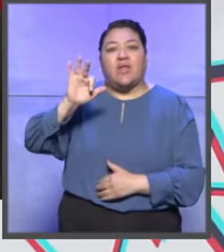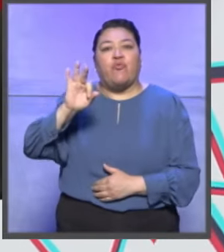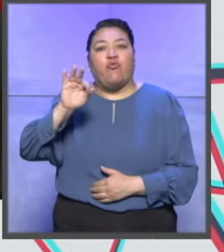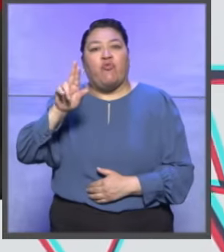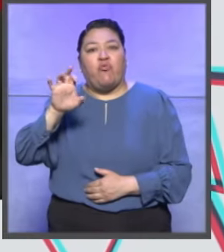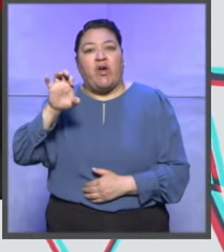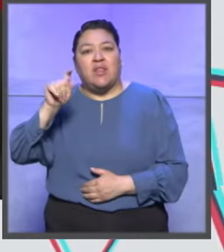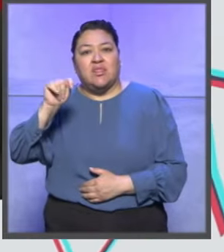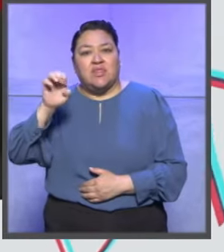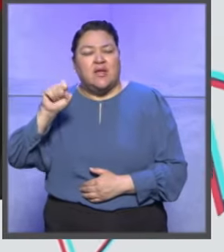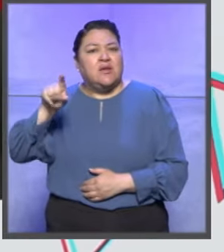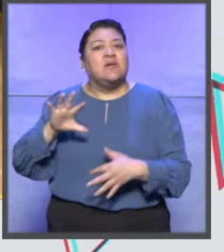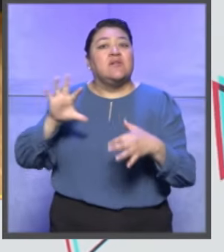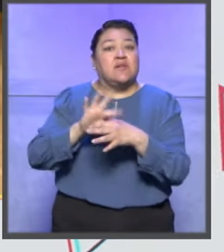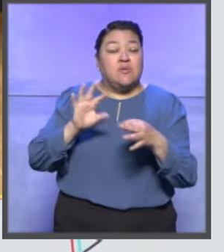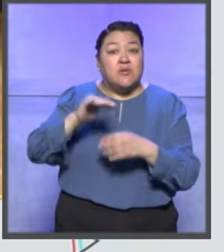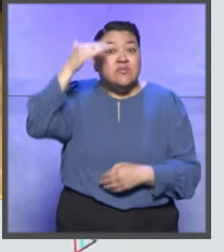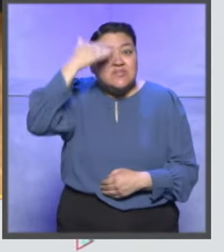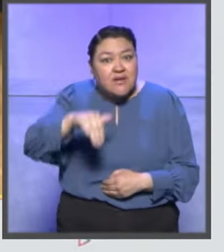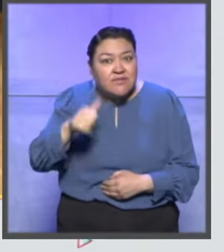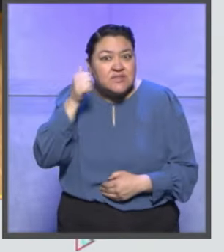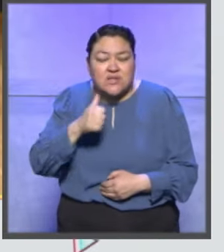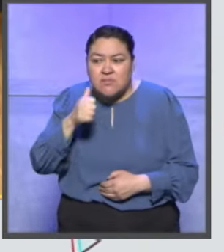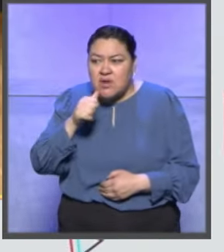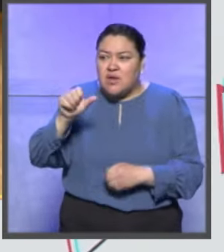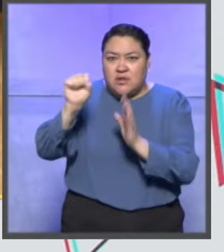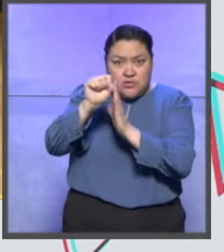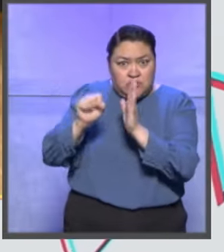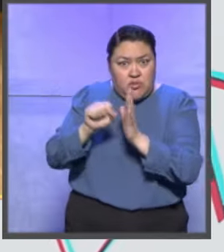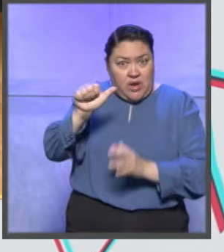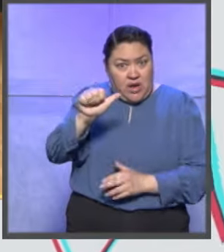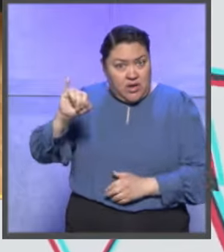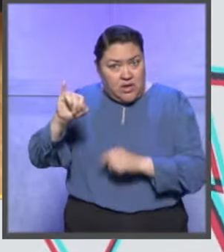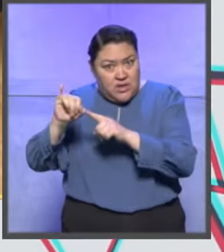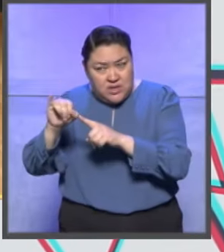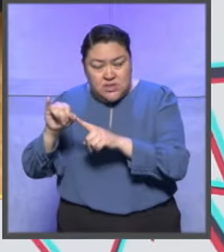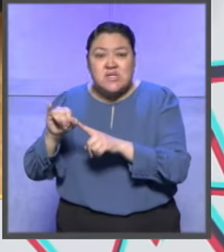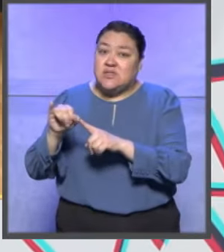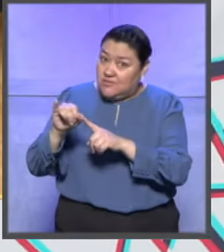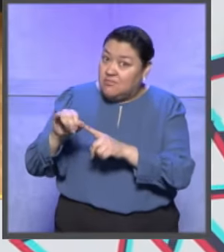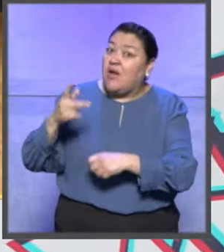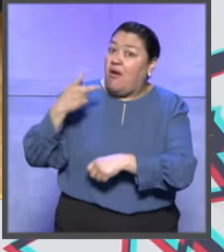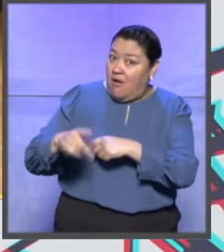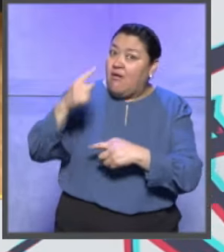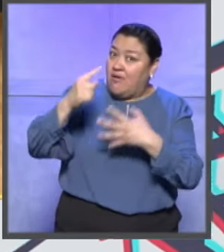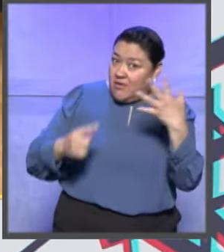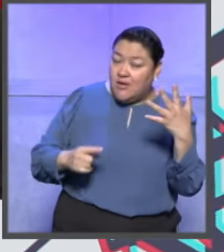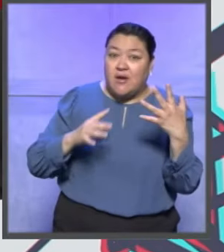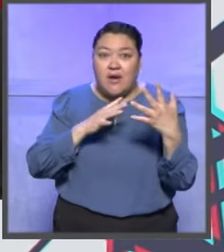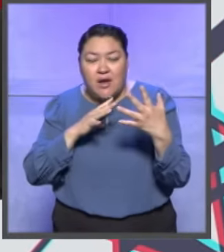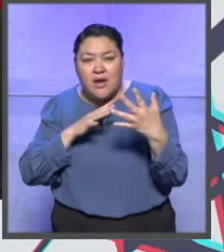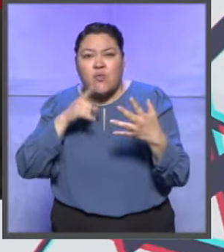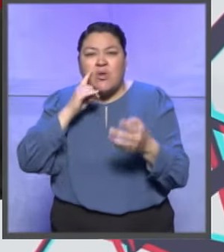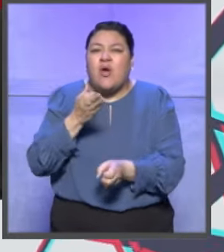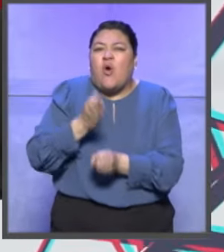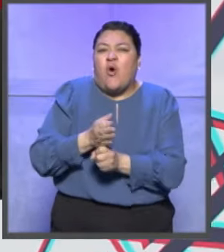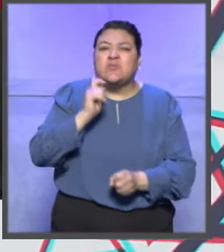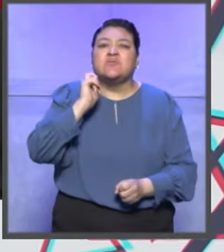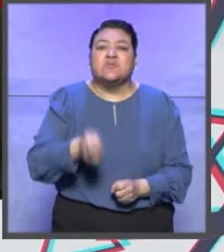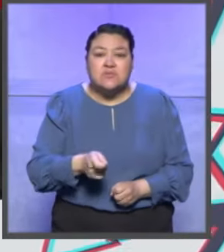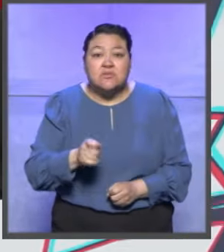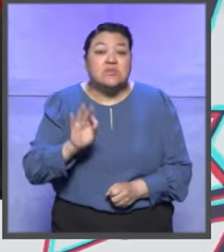Barrera, advirtió que hay muchos riesgos en el uso de la inteligencia artificial. Dijo que sin duda el más inmediato en estos